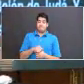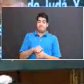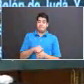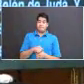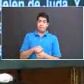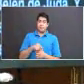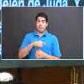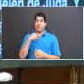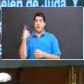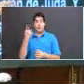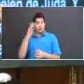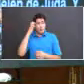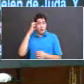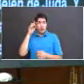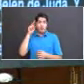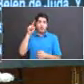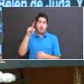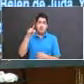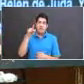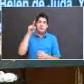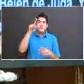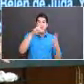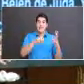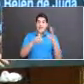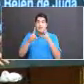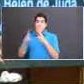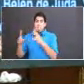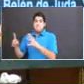Usted, pero si usted es apóstol.